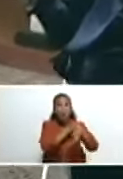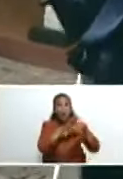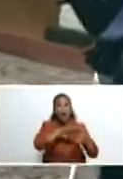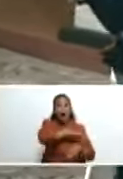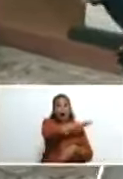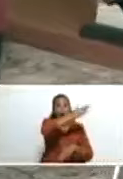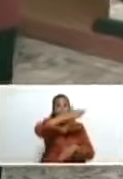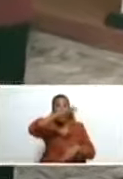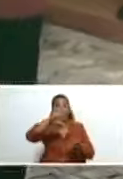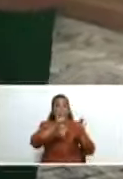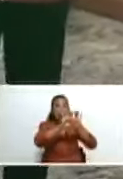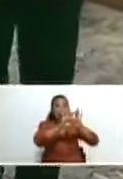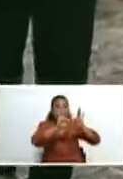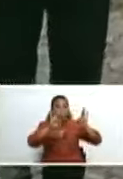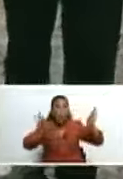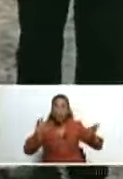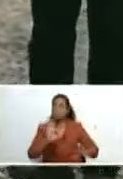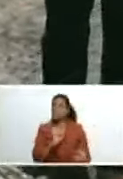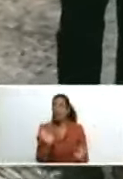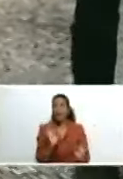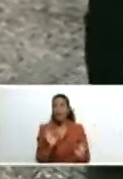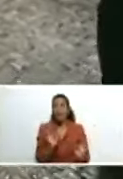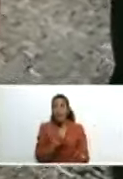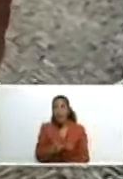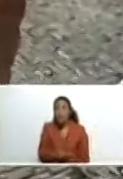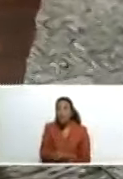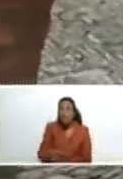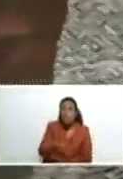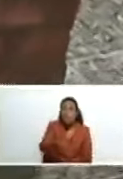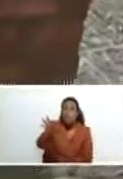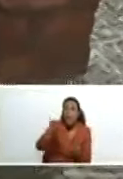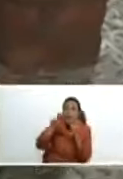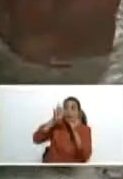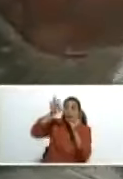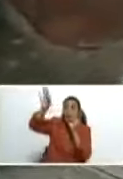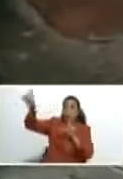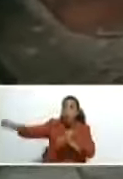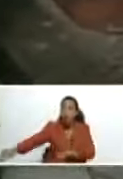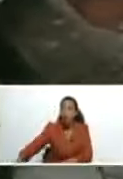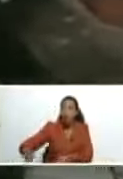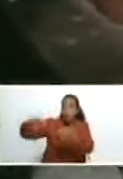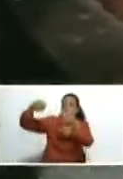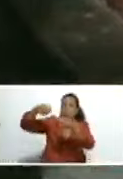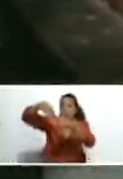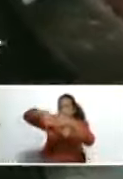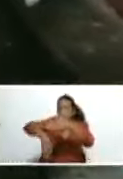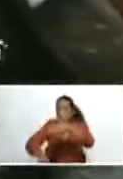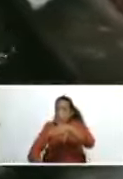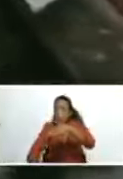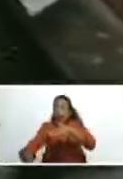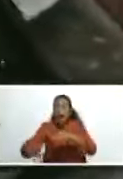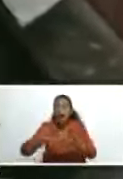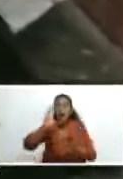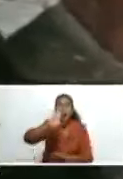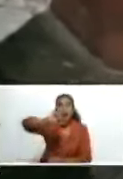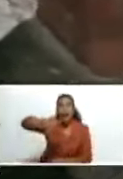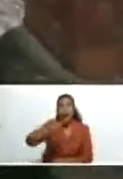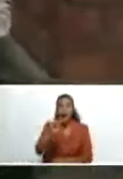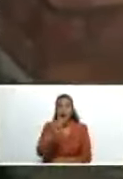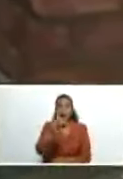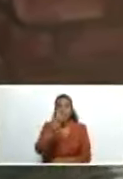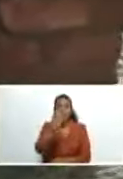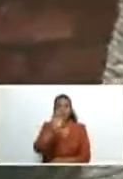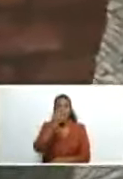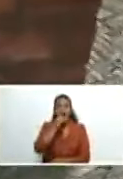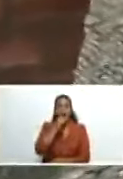por tubería, pero los que no, debían ir a los extremos de la ciudad a recoger el agua en depósitos de agua llamados cajas de agua.